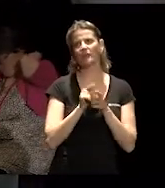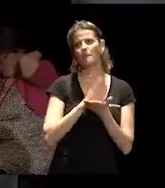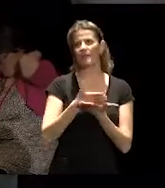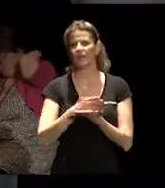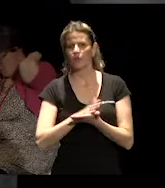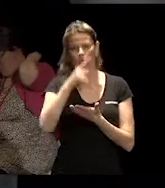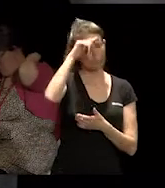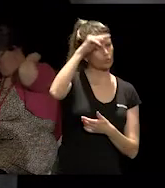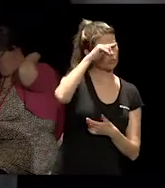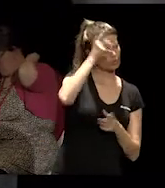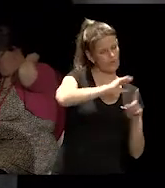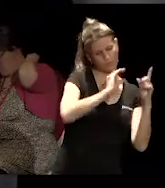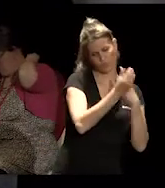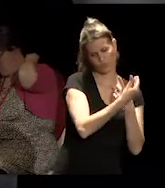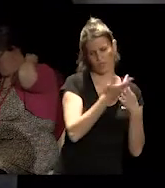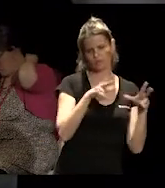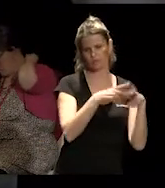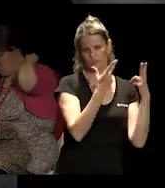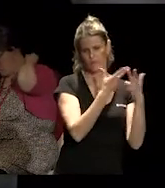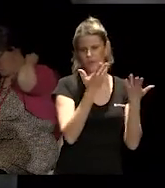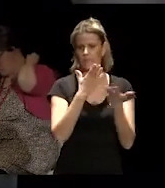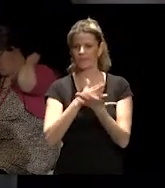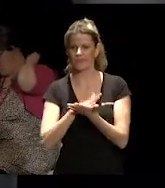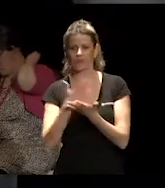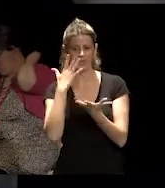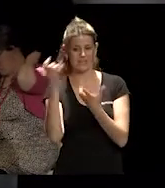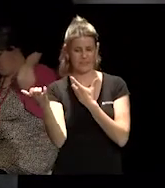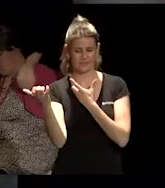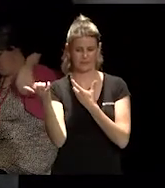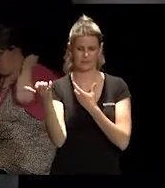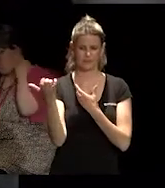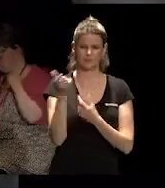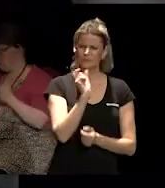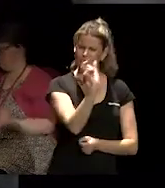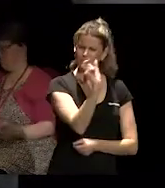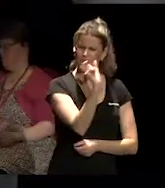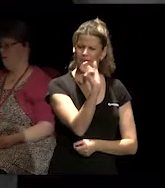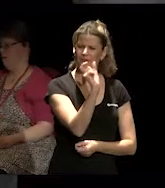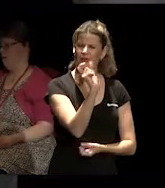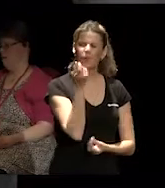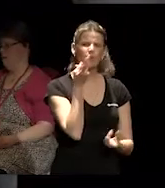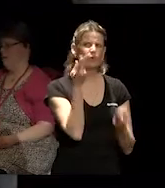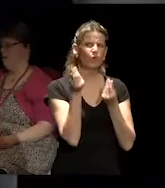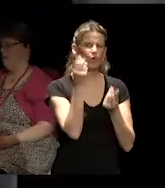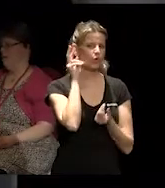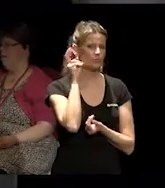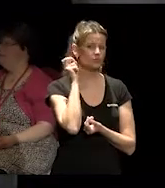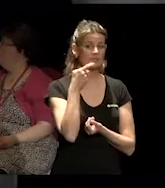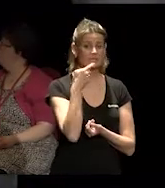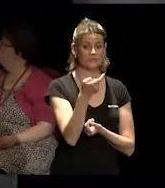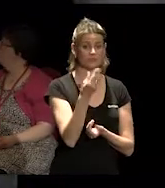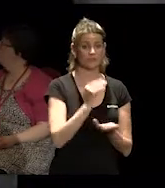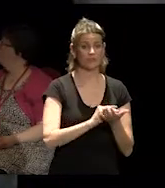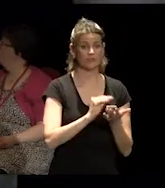mediador entre el arte y la sociedad. Y un poco cuando oímos esta palabra, que por muchas veces dicha, a veces se